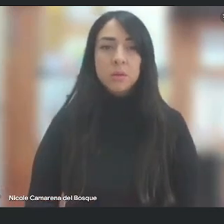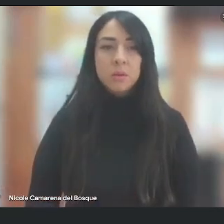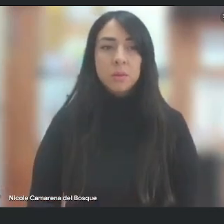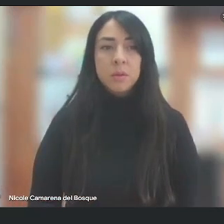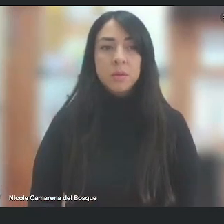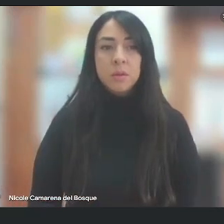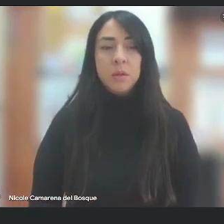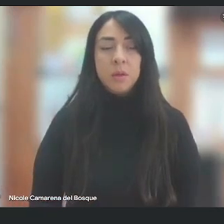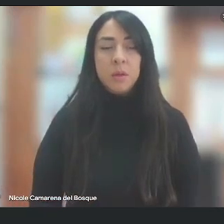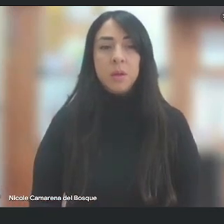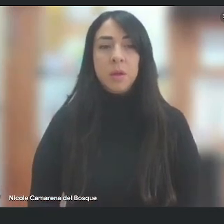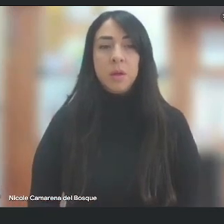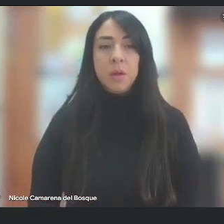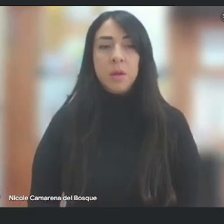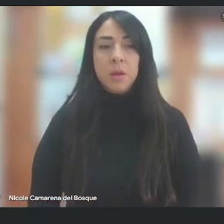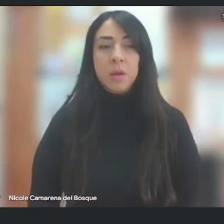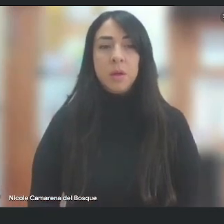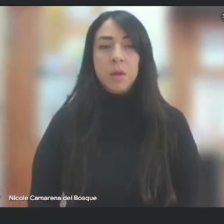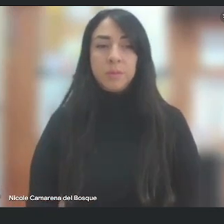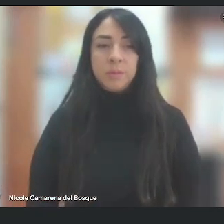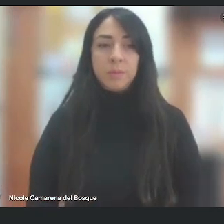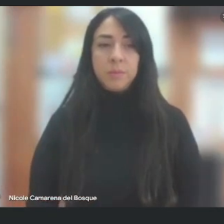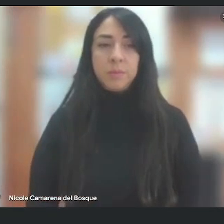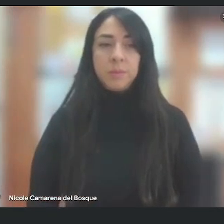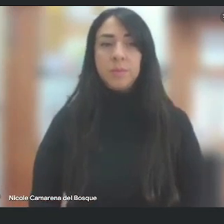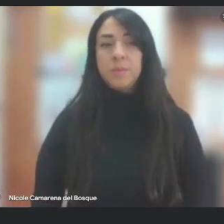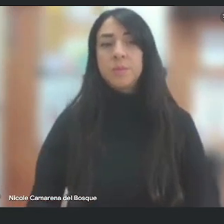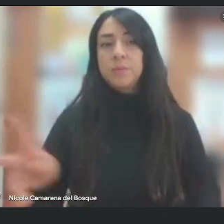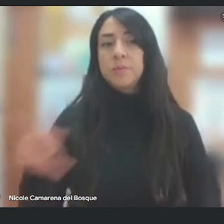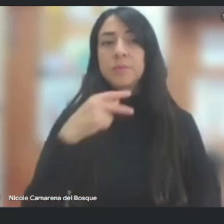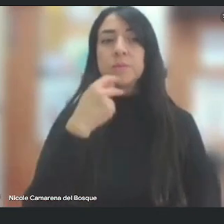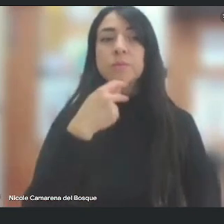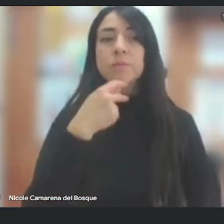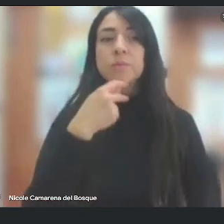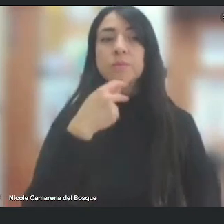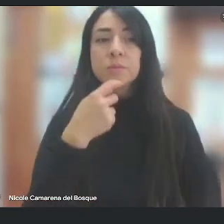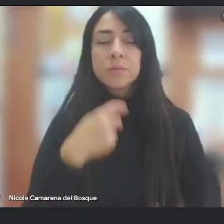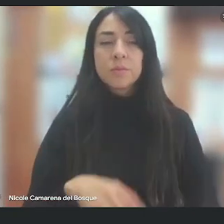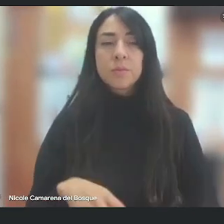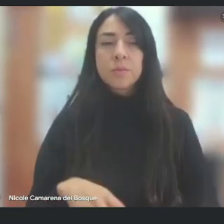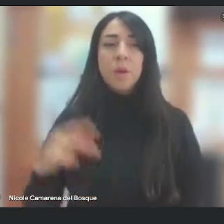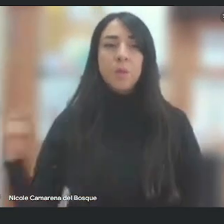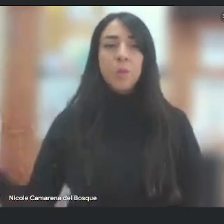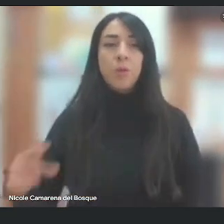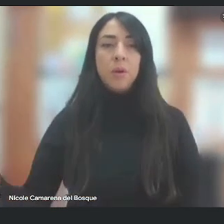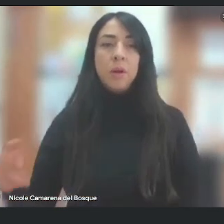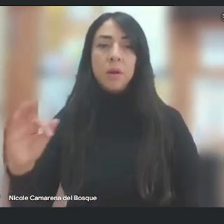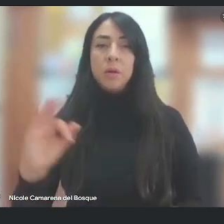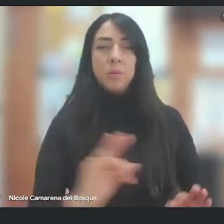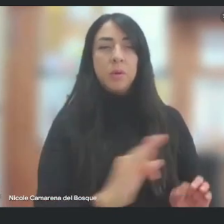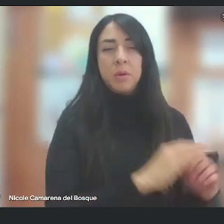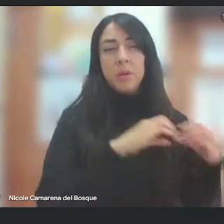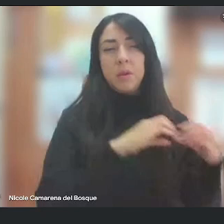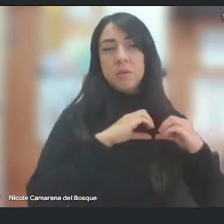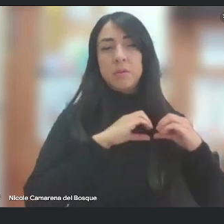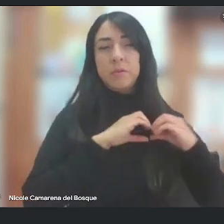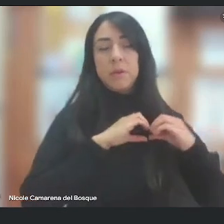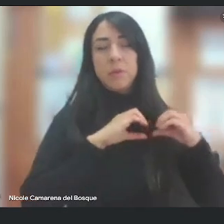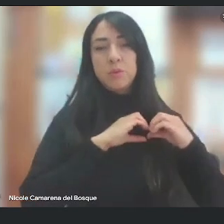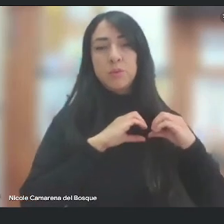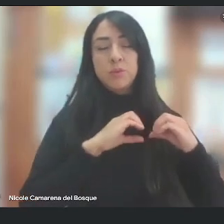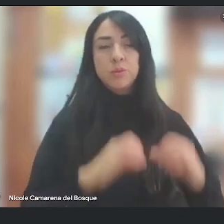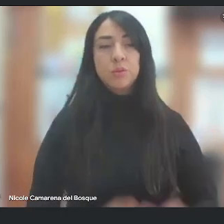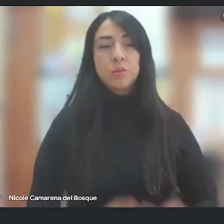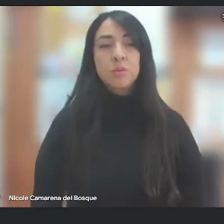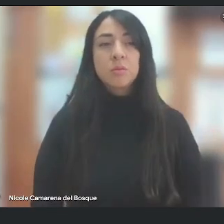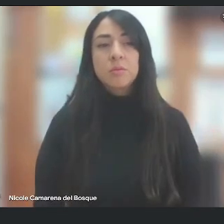propia, como el noviazgo o de cualquier otro tipo, deberá ser una elección tomada por las personas con discapacidad de